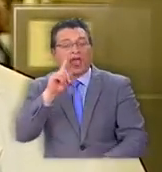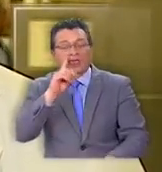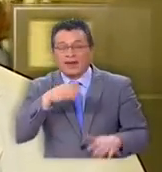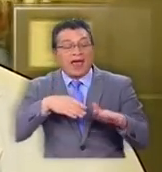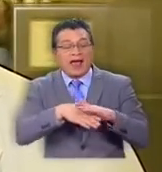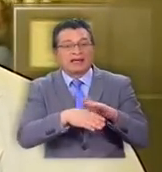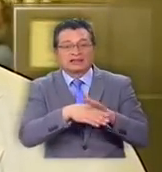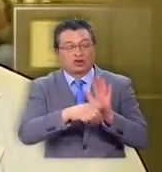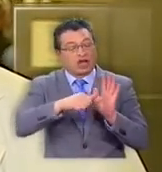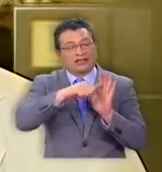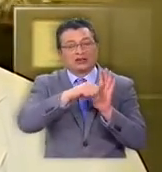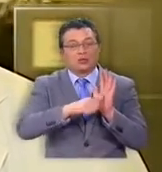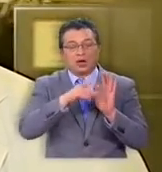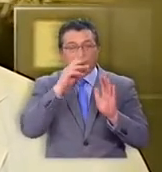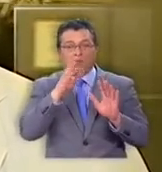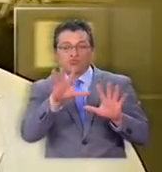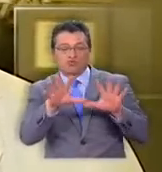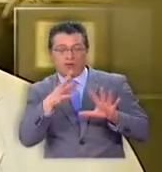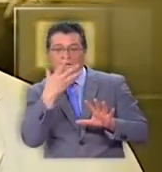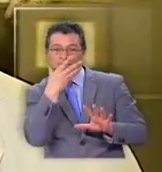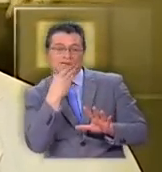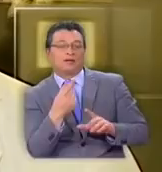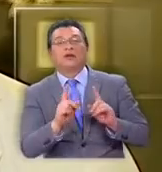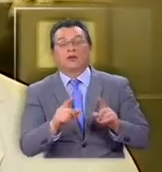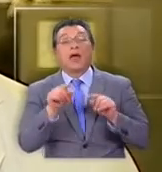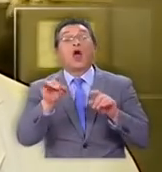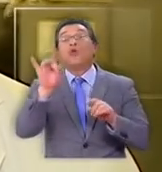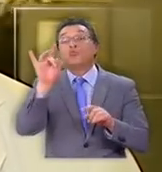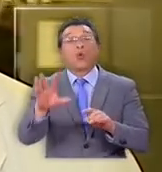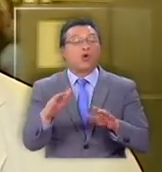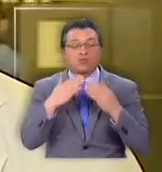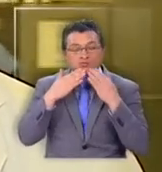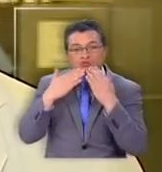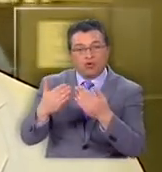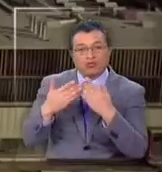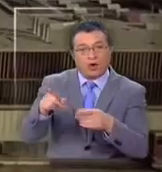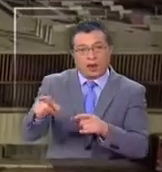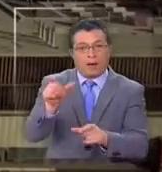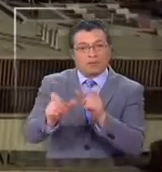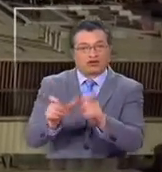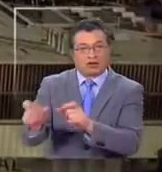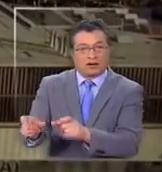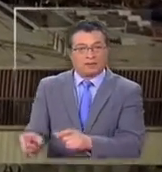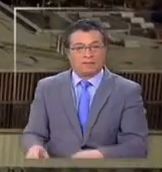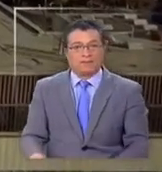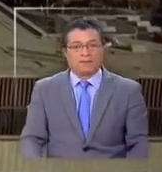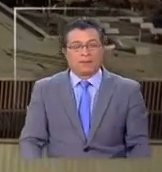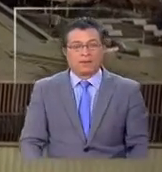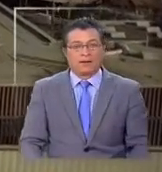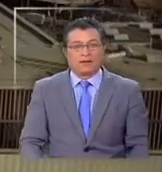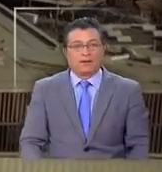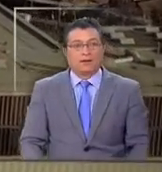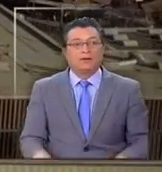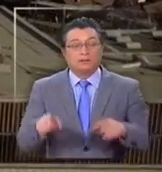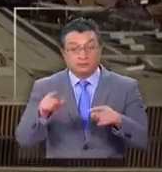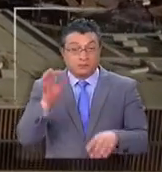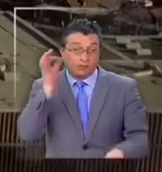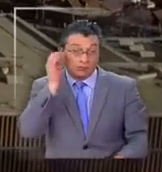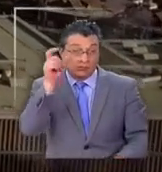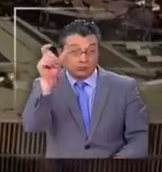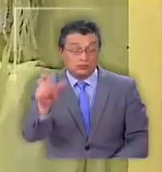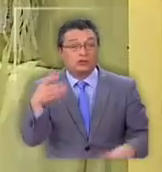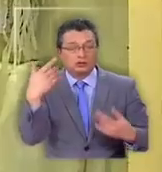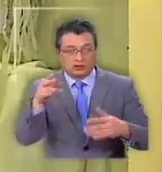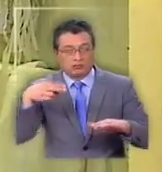a cirugía plástica. Por lo tanto, este es el único acceso que se les está dando a este tipo de pacientes. Mientras Solange ya está